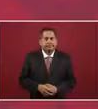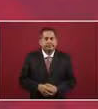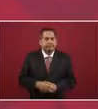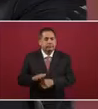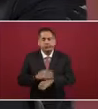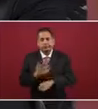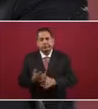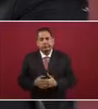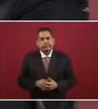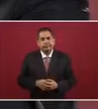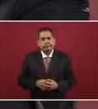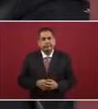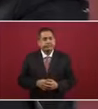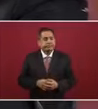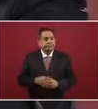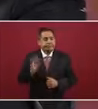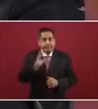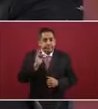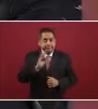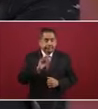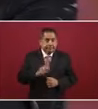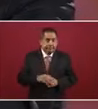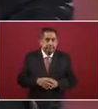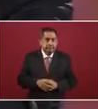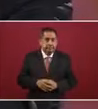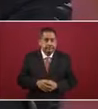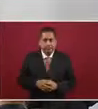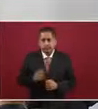porque si no